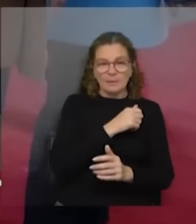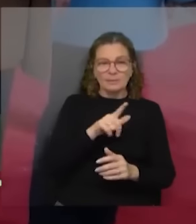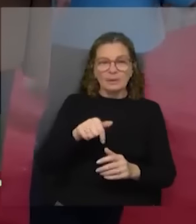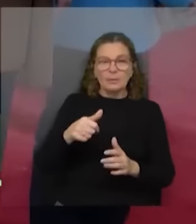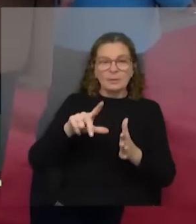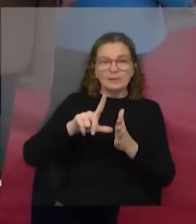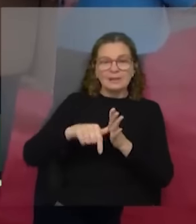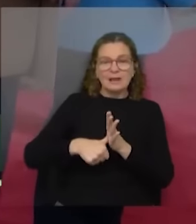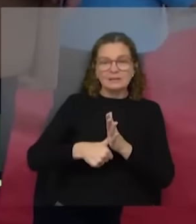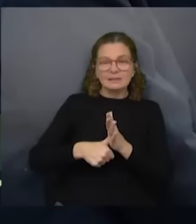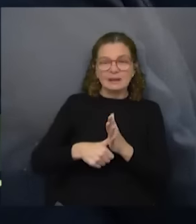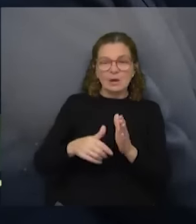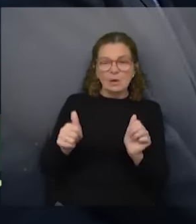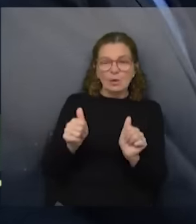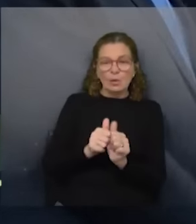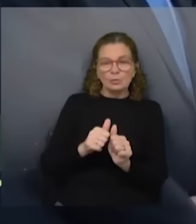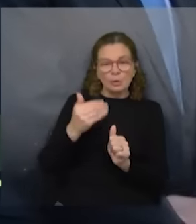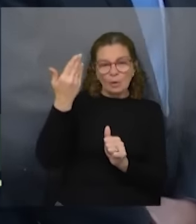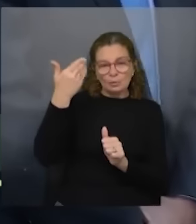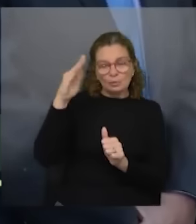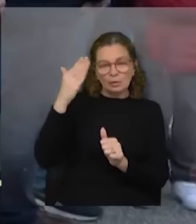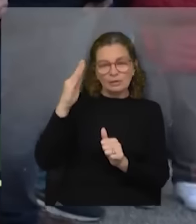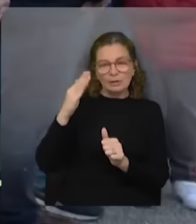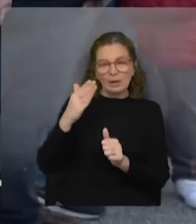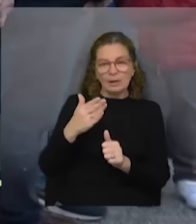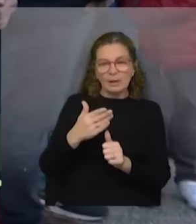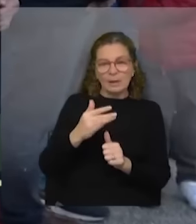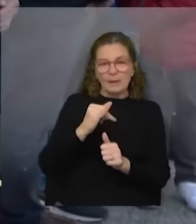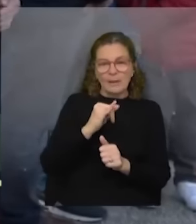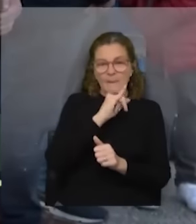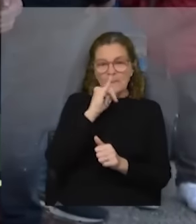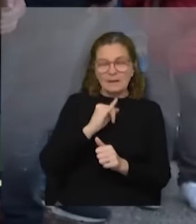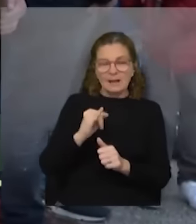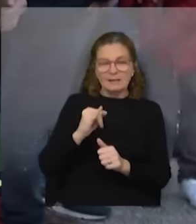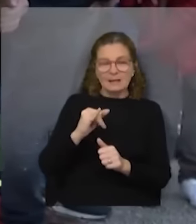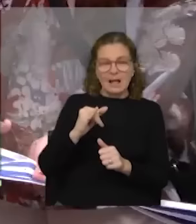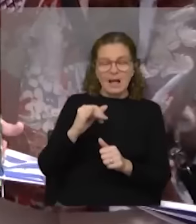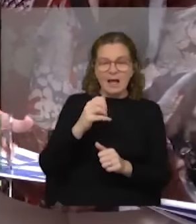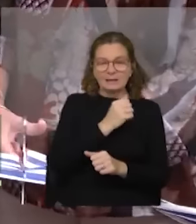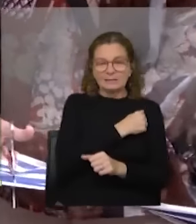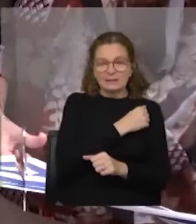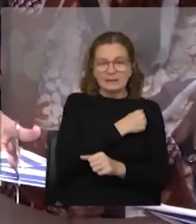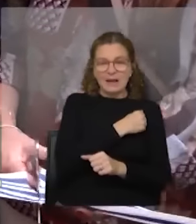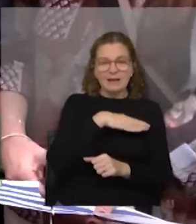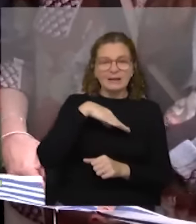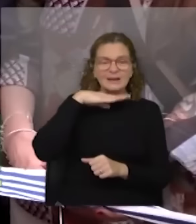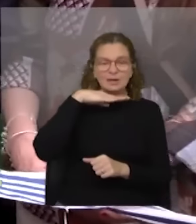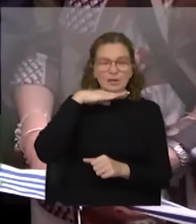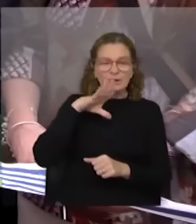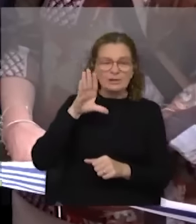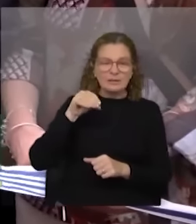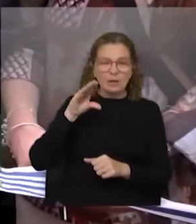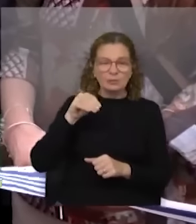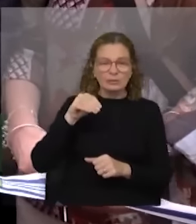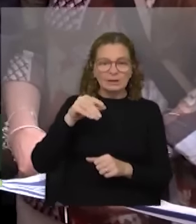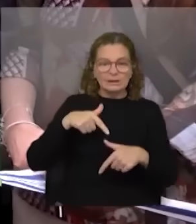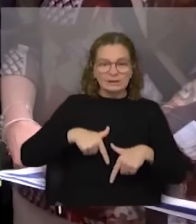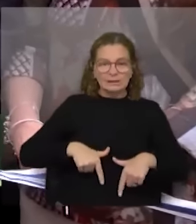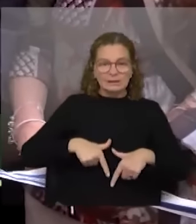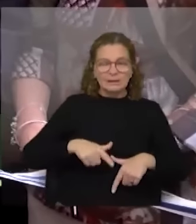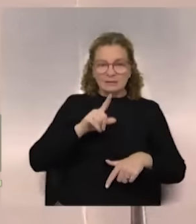junto a autoridades nacionales y departamentales del acto en Plaza artigas de la ciudad de sauce en canelones Por otra parte la intendencia de Montevideo inauguró en